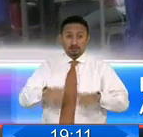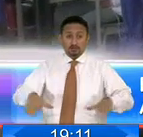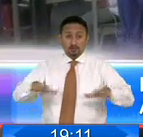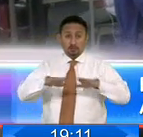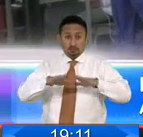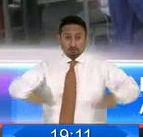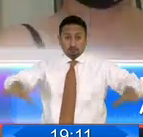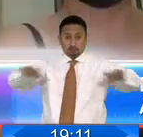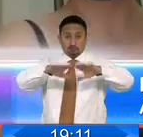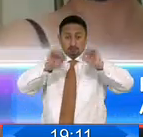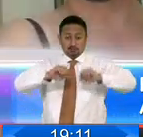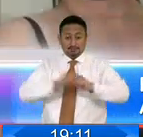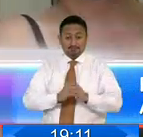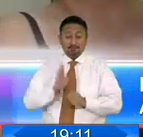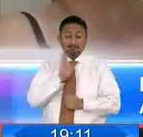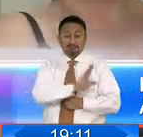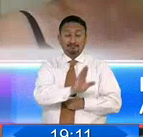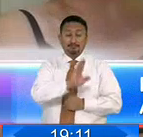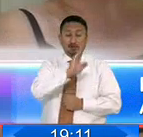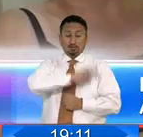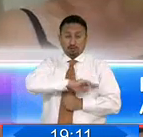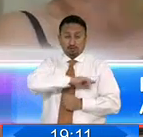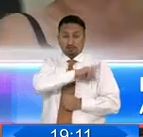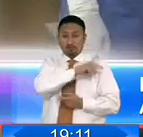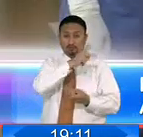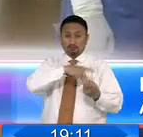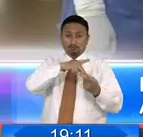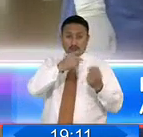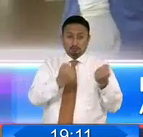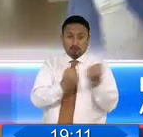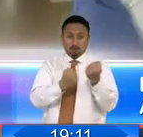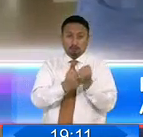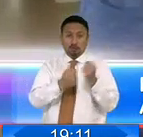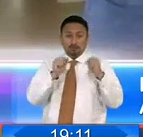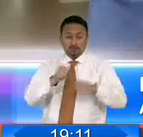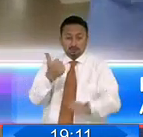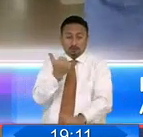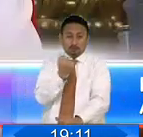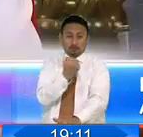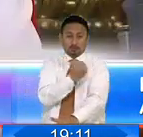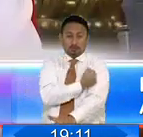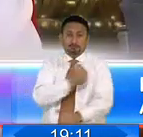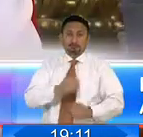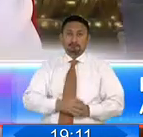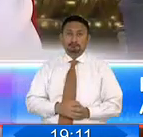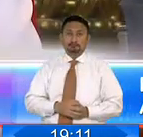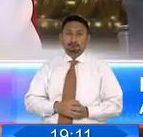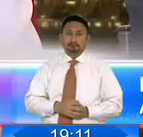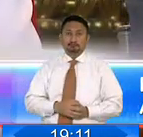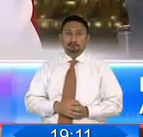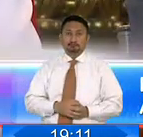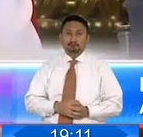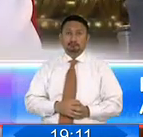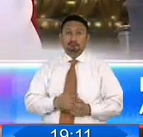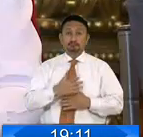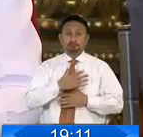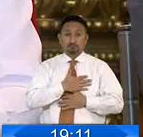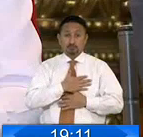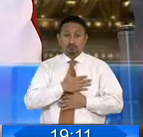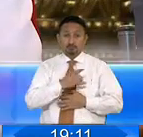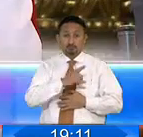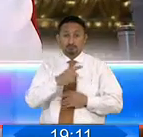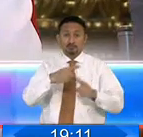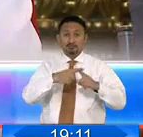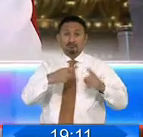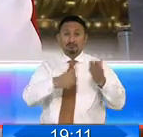en territorio para que los gobiernos autónomos descentralizados colaboren con la administración del fármaco yo levanté el teléfono y hablé con el